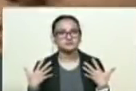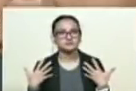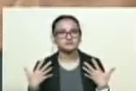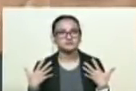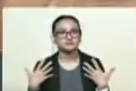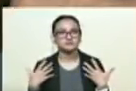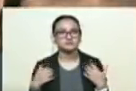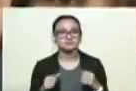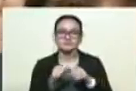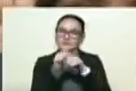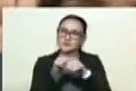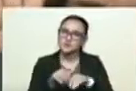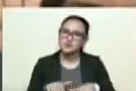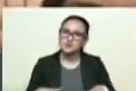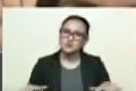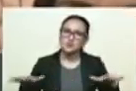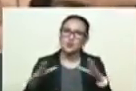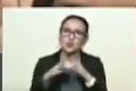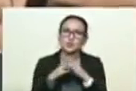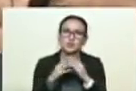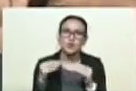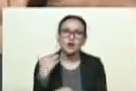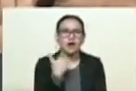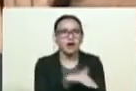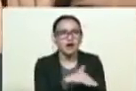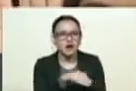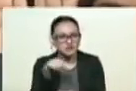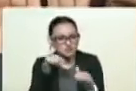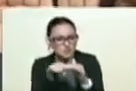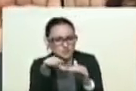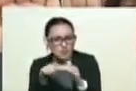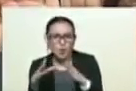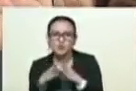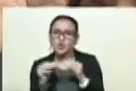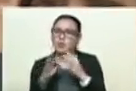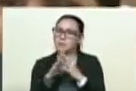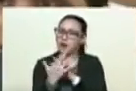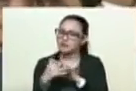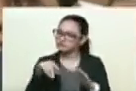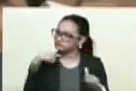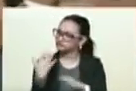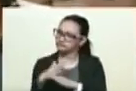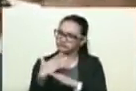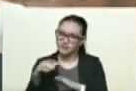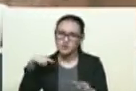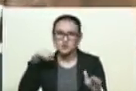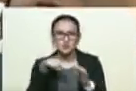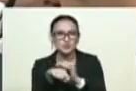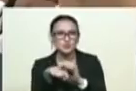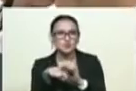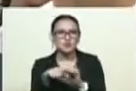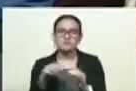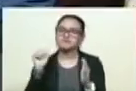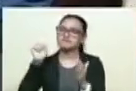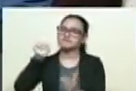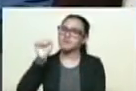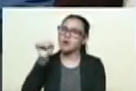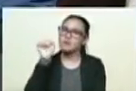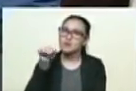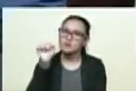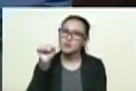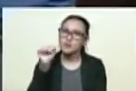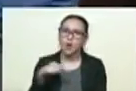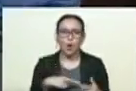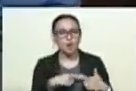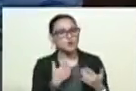recorrer todas las calles, todos los barrios de Venezuela, para tocar la puerta del corazón de